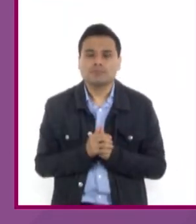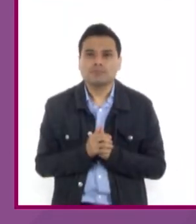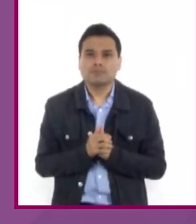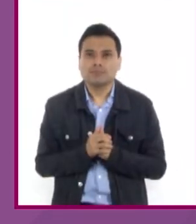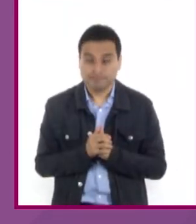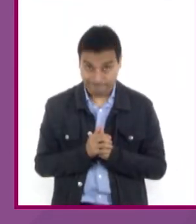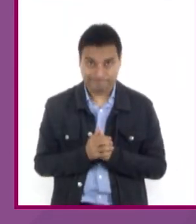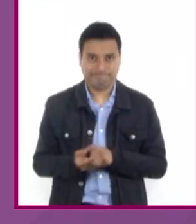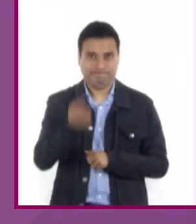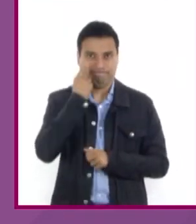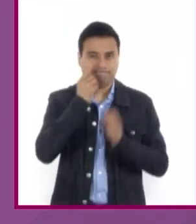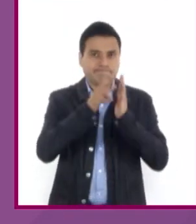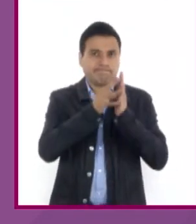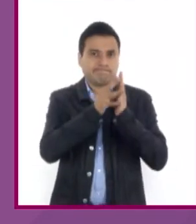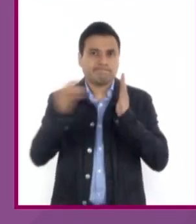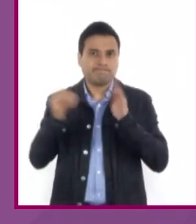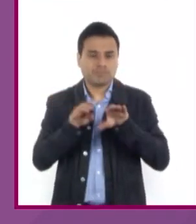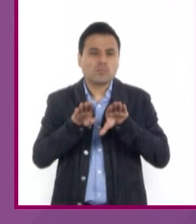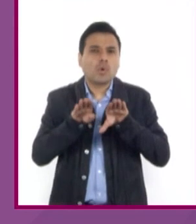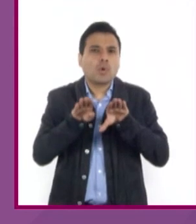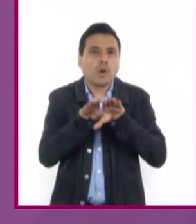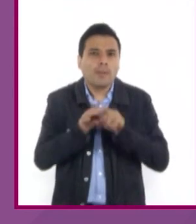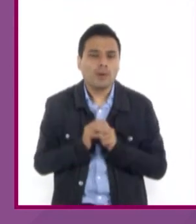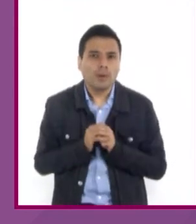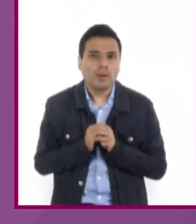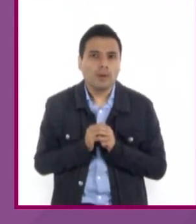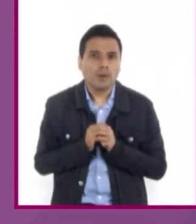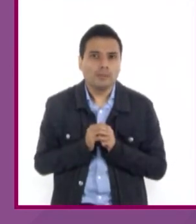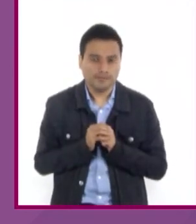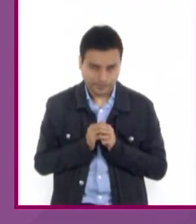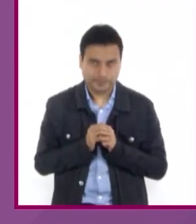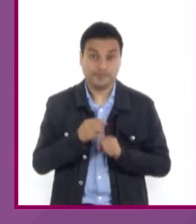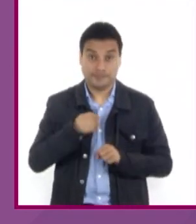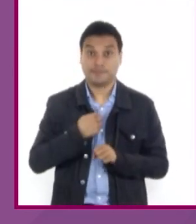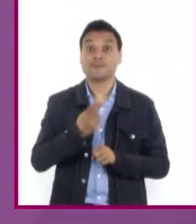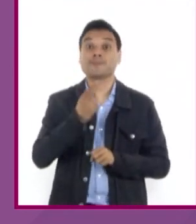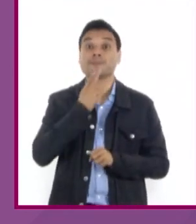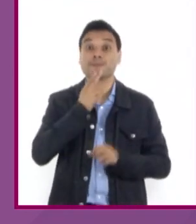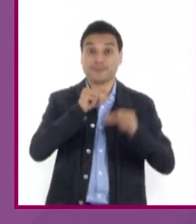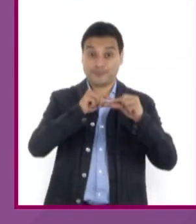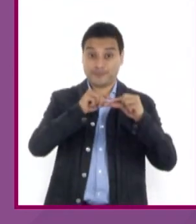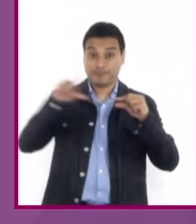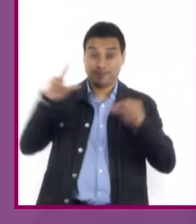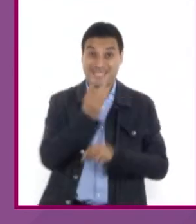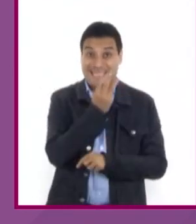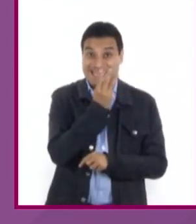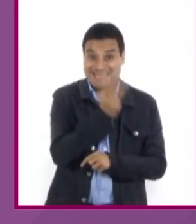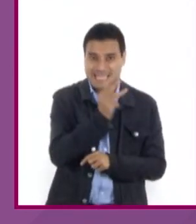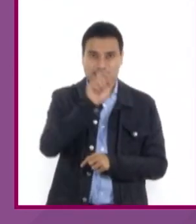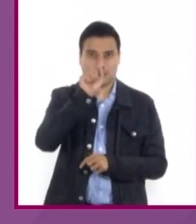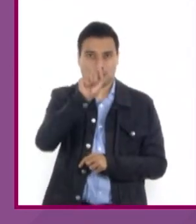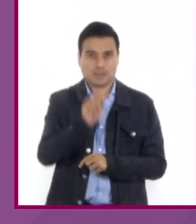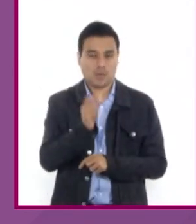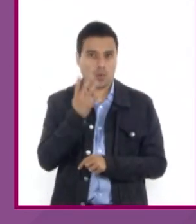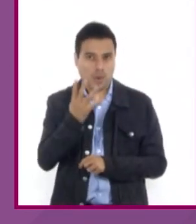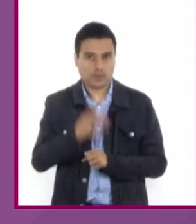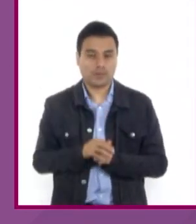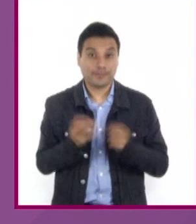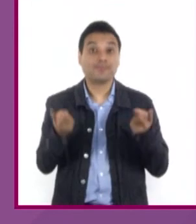figura 4 a la figura 6, se aplica un factor de escala 3 es a 4, factor